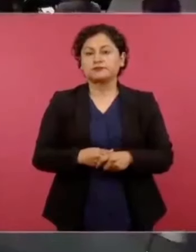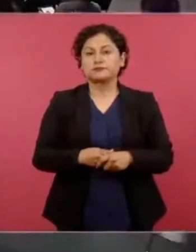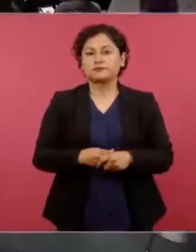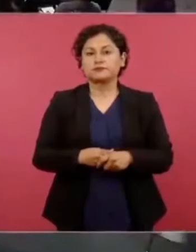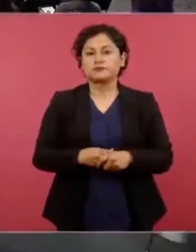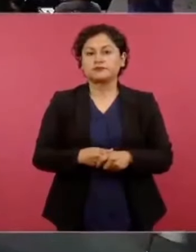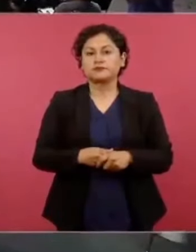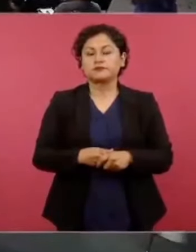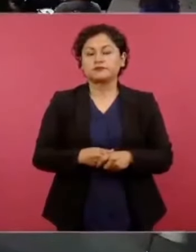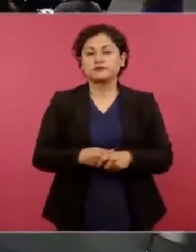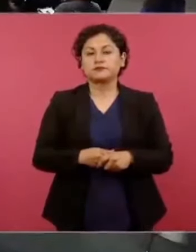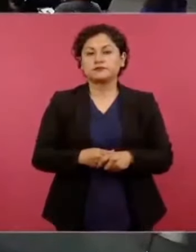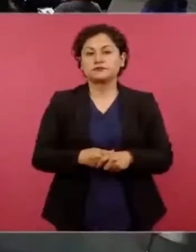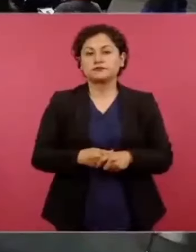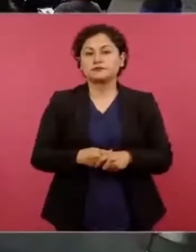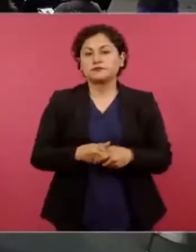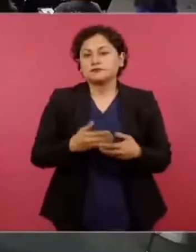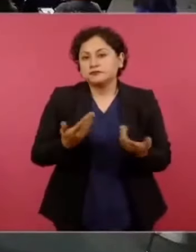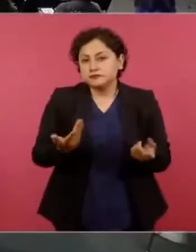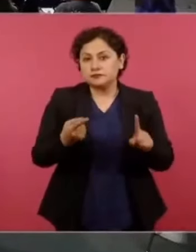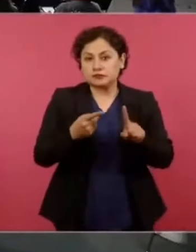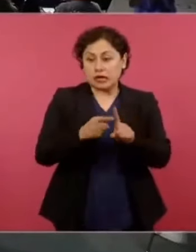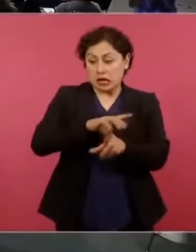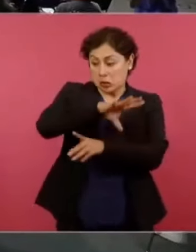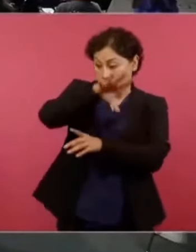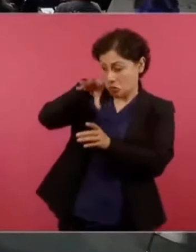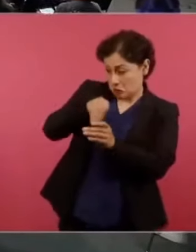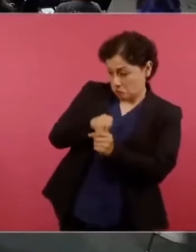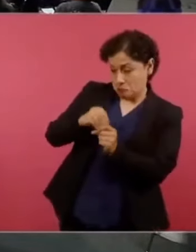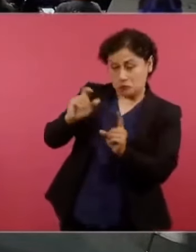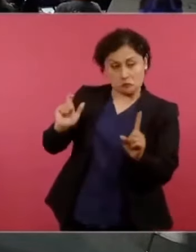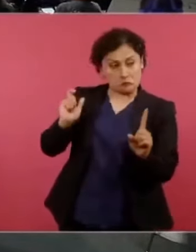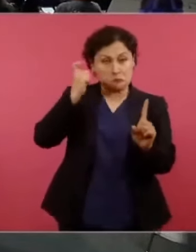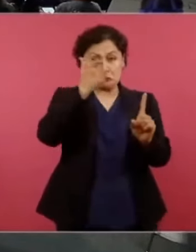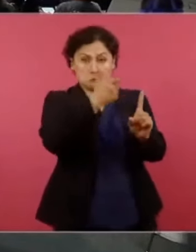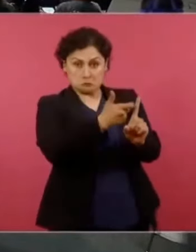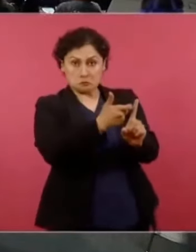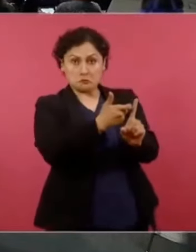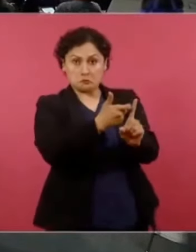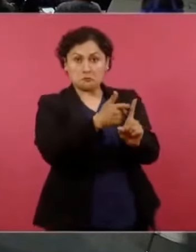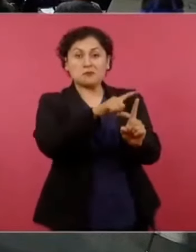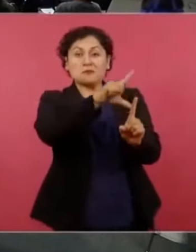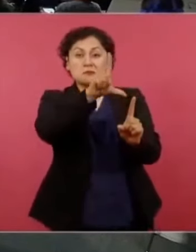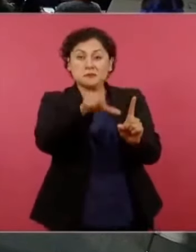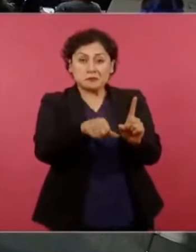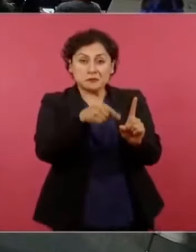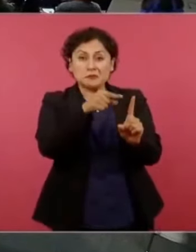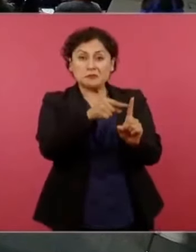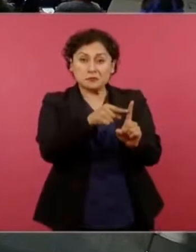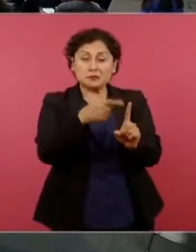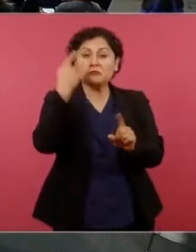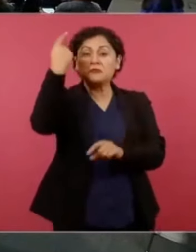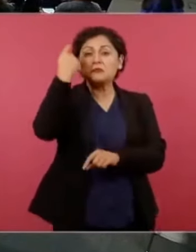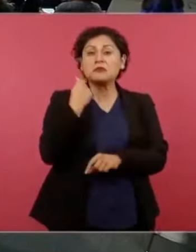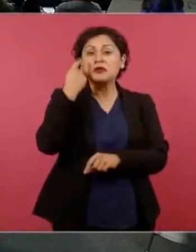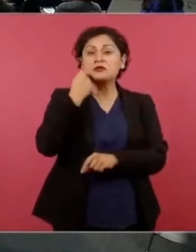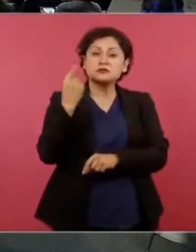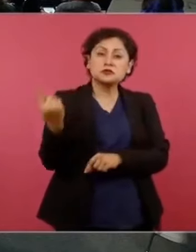este le pagan todo la señora y luego le dan una pensión vitalicia de 125000